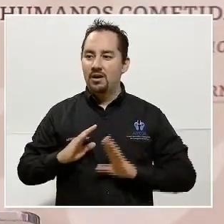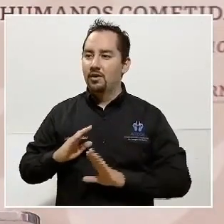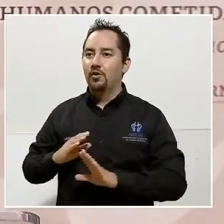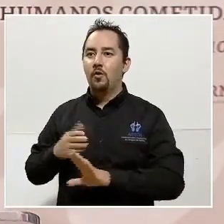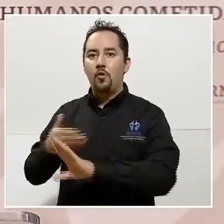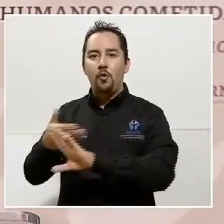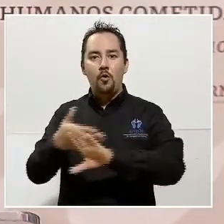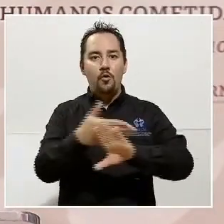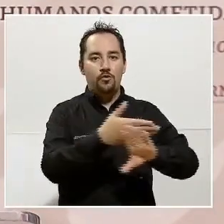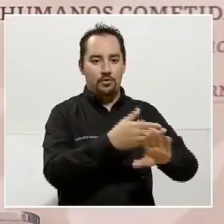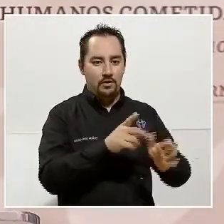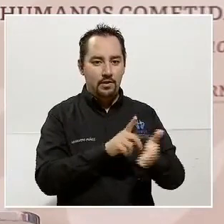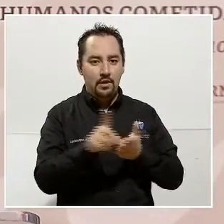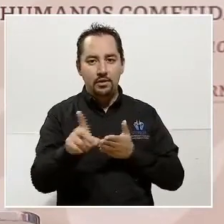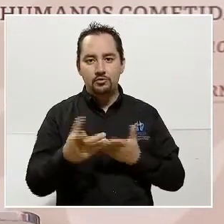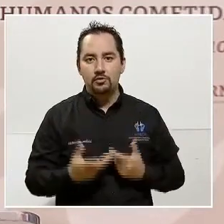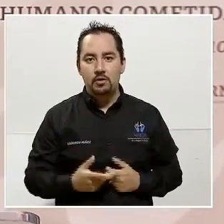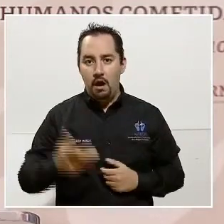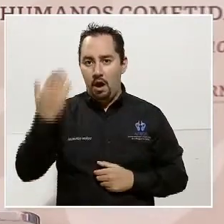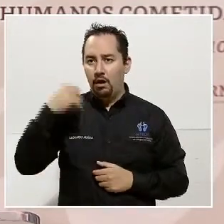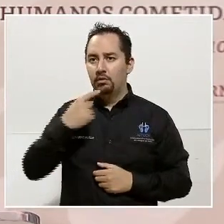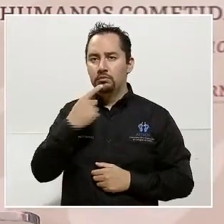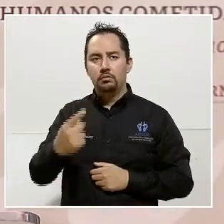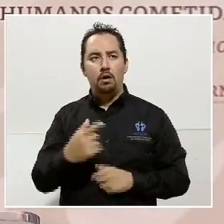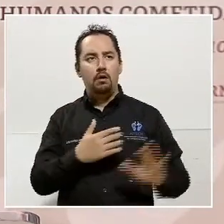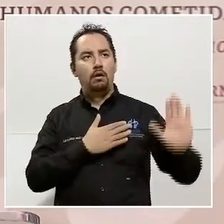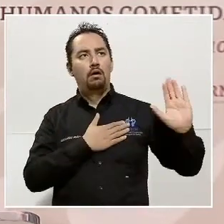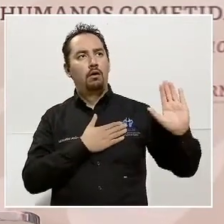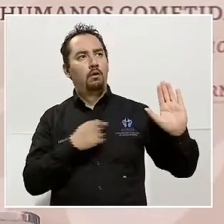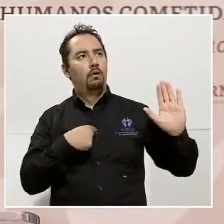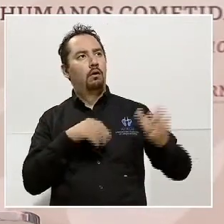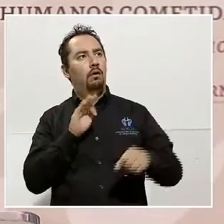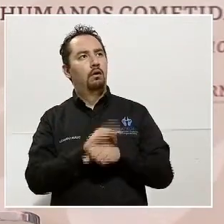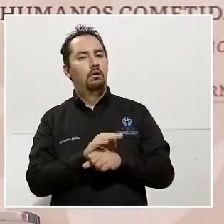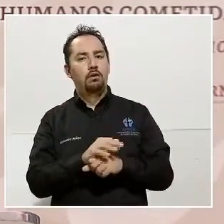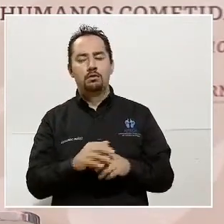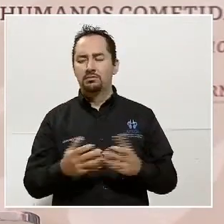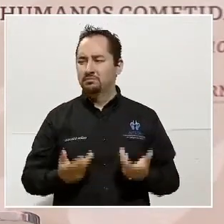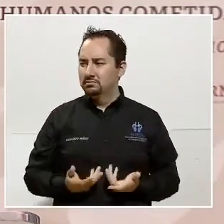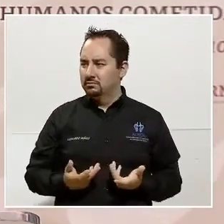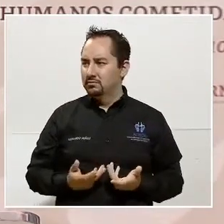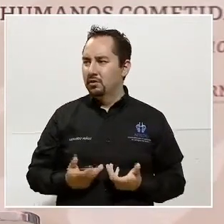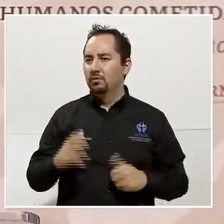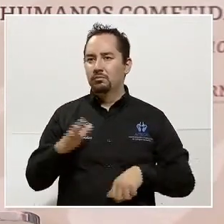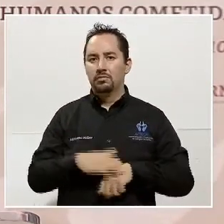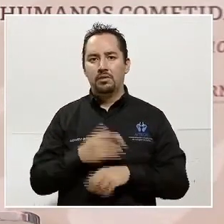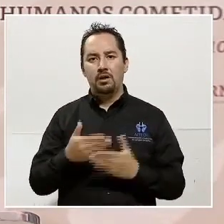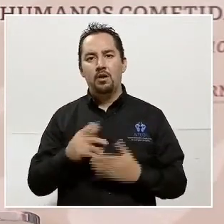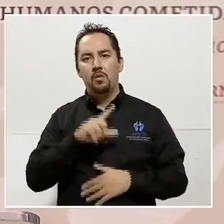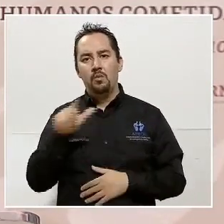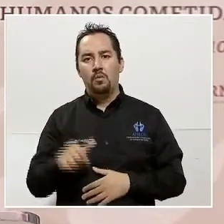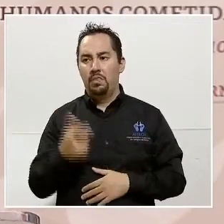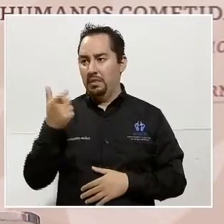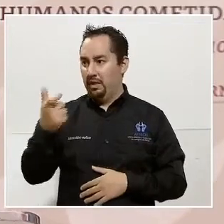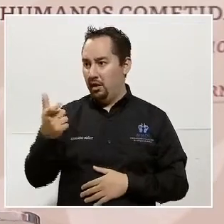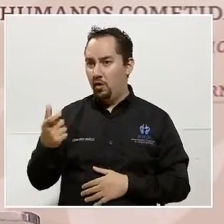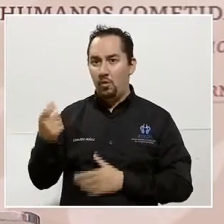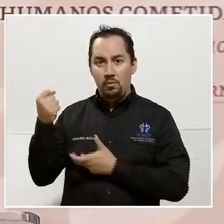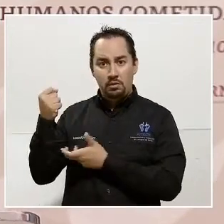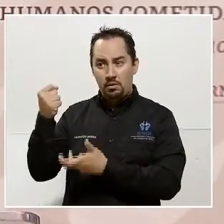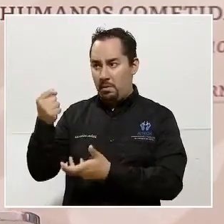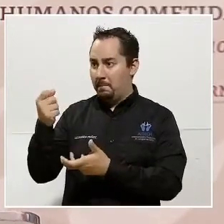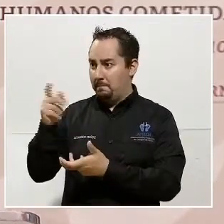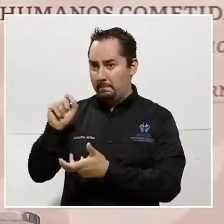que dijeron defender y desplegaron un terrorismo de Estado con el uso de recursos públicos,